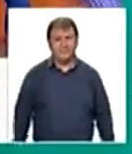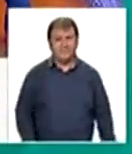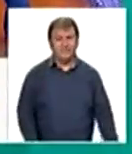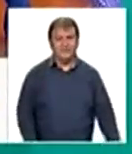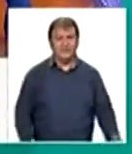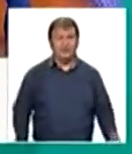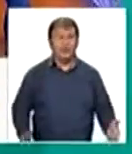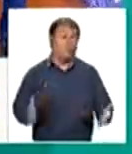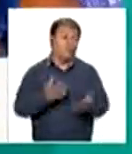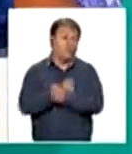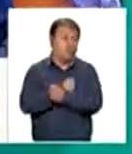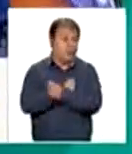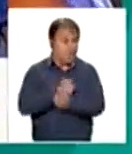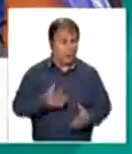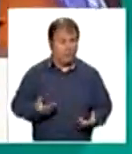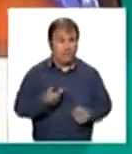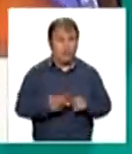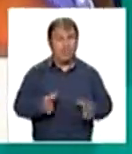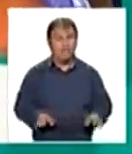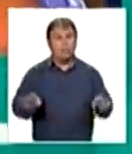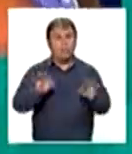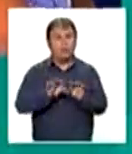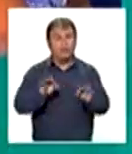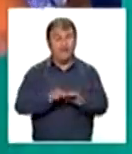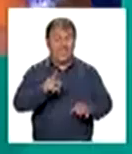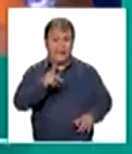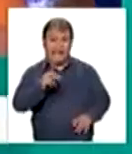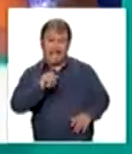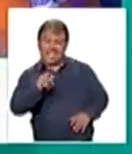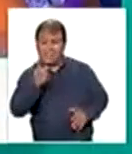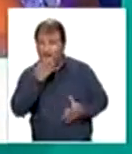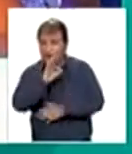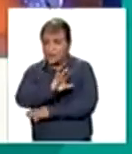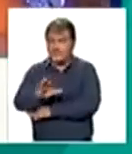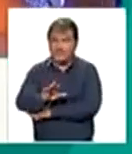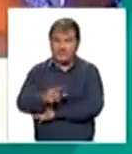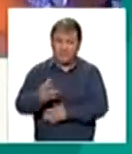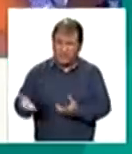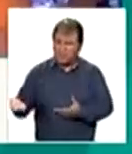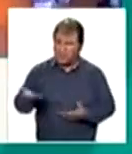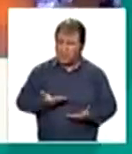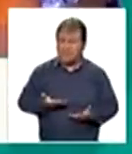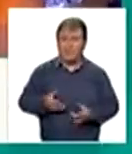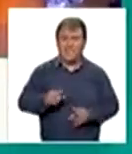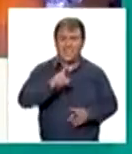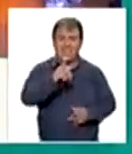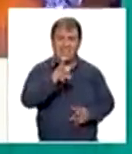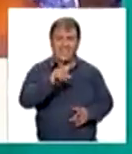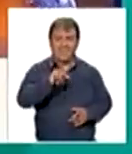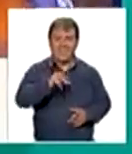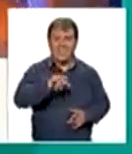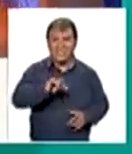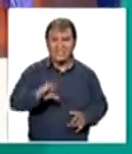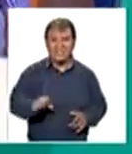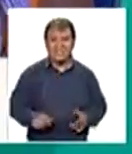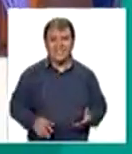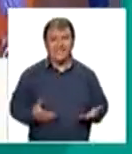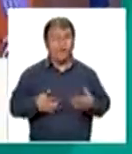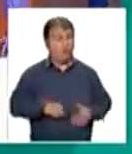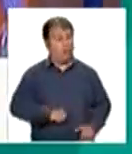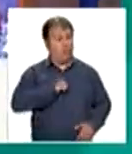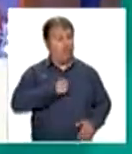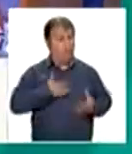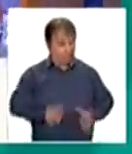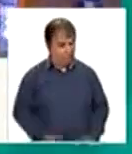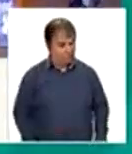Mari. Eso, con mucho cariño. Pero lo importante acá es saber, Kate, ¿cómo estás? Buenas tardes. Mari, ¿tú has venido para invitar a Damaris? Ay, mira. Oye, con orgullo mi